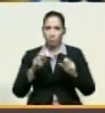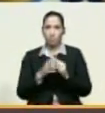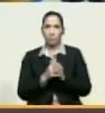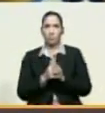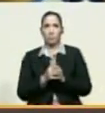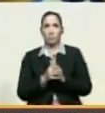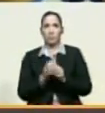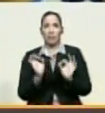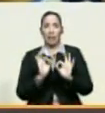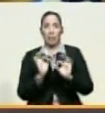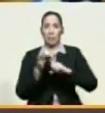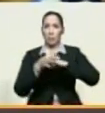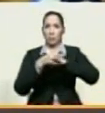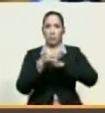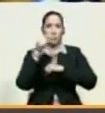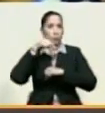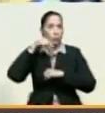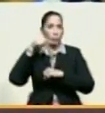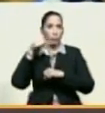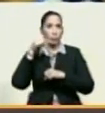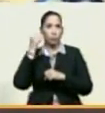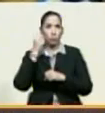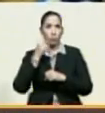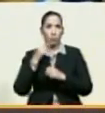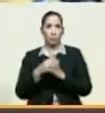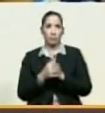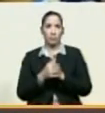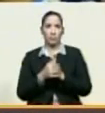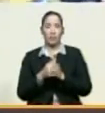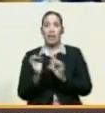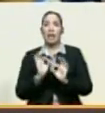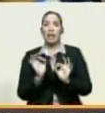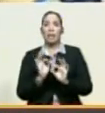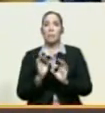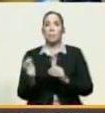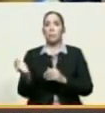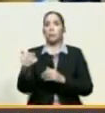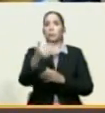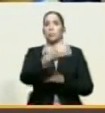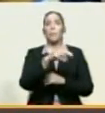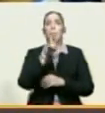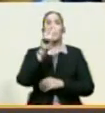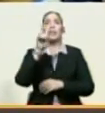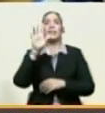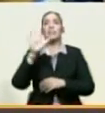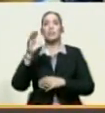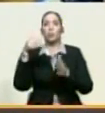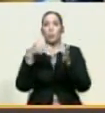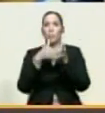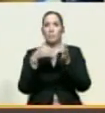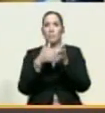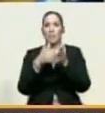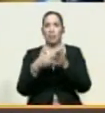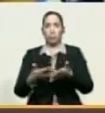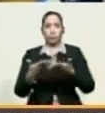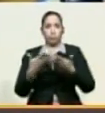más se recolectan 25 mil toneladas al mes. ¿Qué pasa con esa